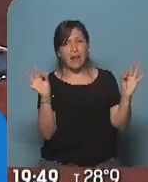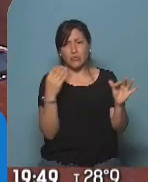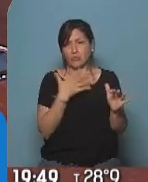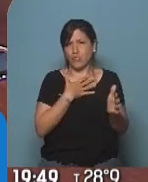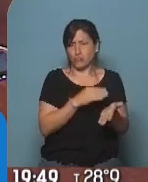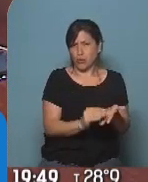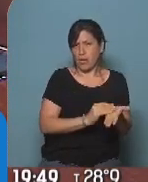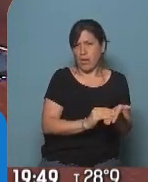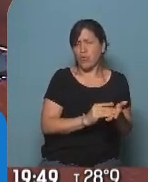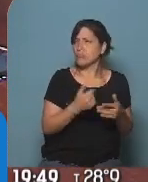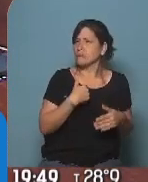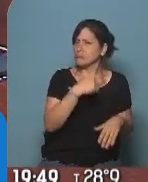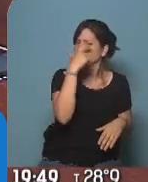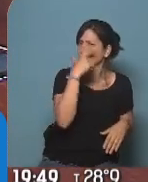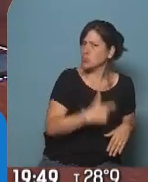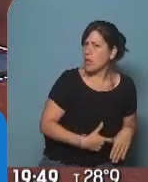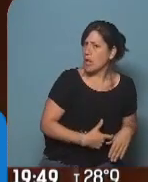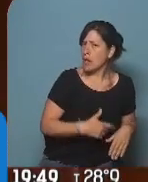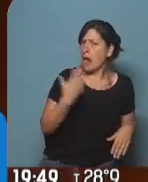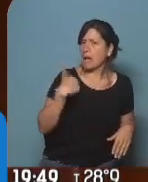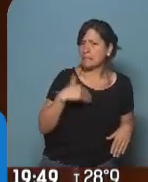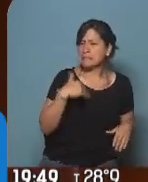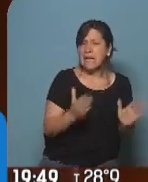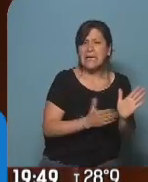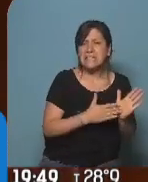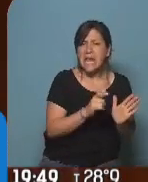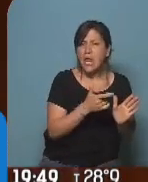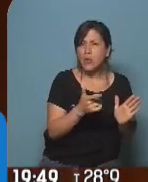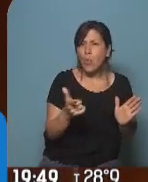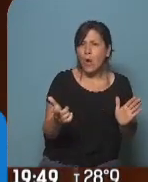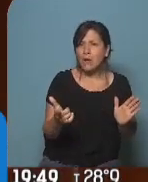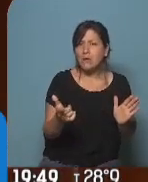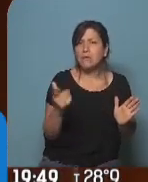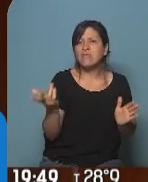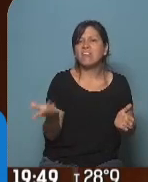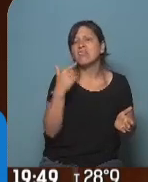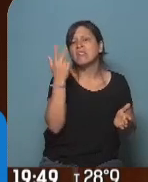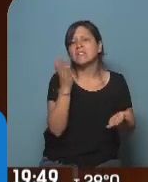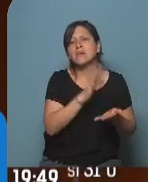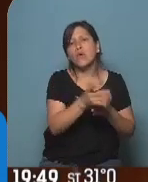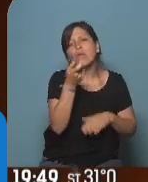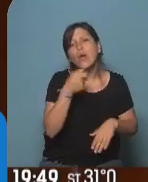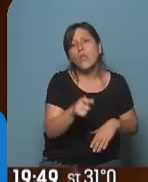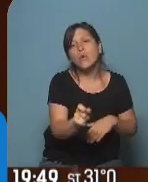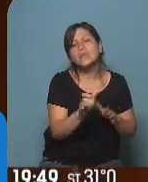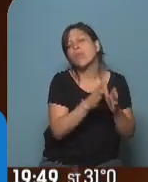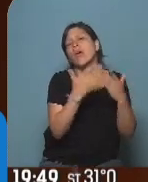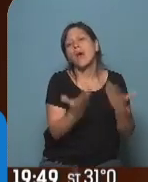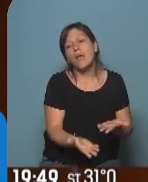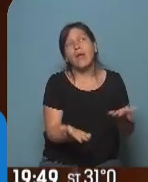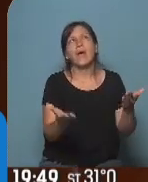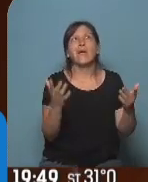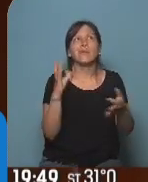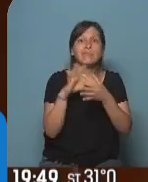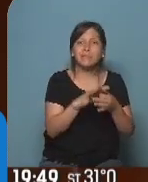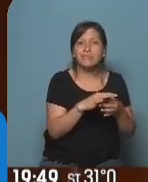que es una ciudadana argentina que no tiene garantías y se monta sobre esta operación sobre los cuadernos sobre stornelli y sobre la causa de los